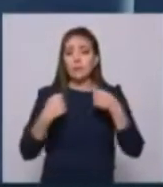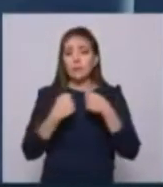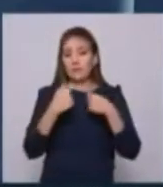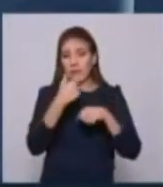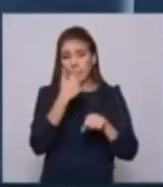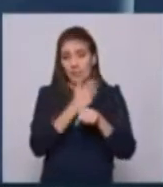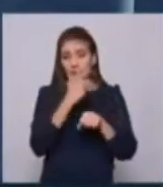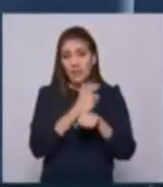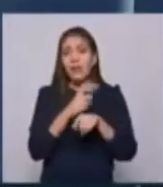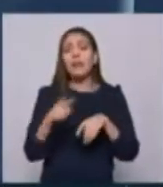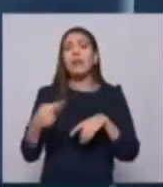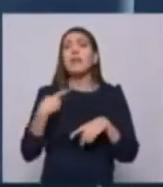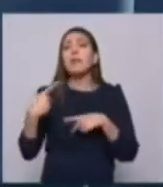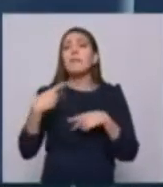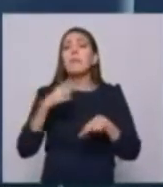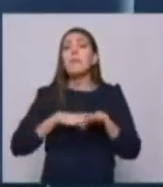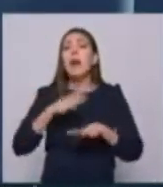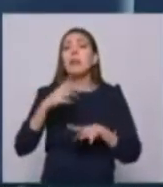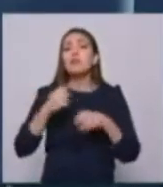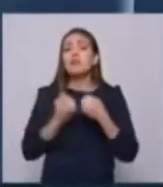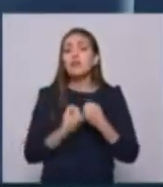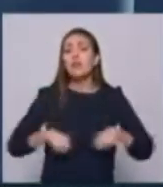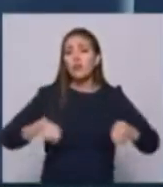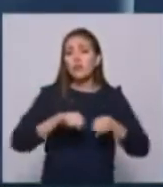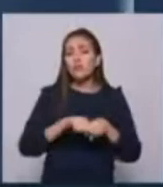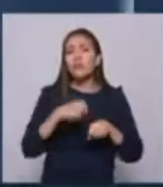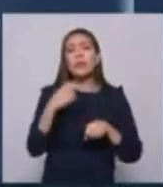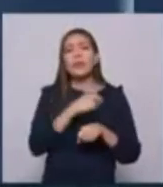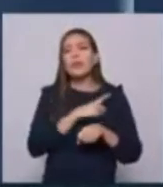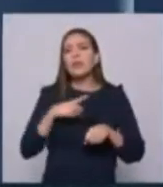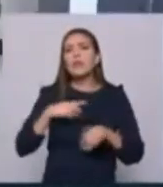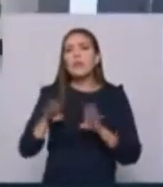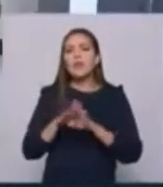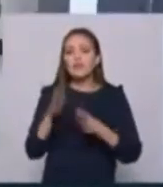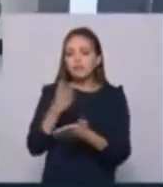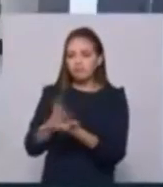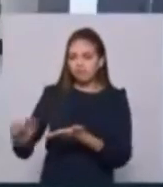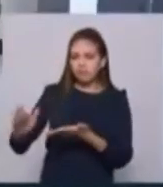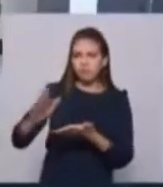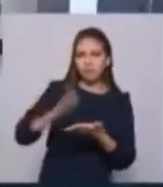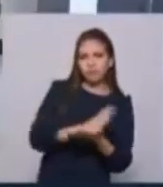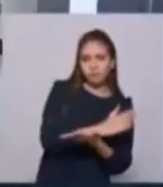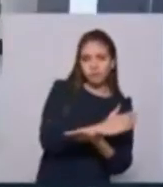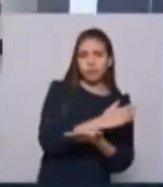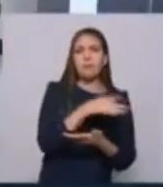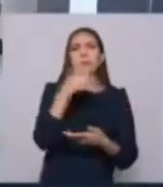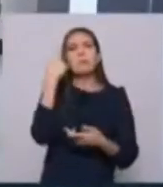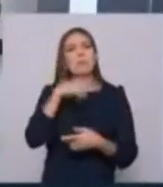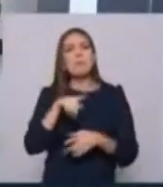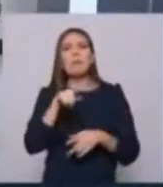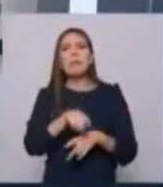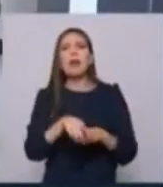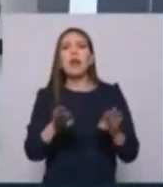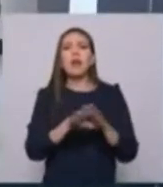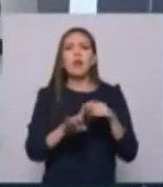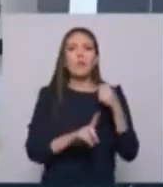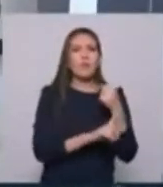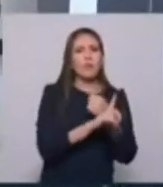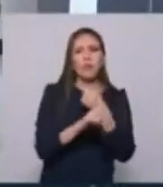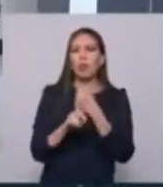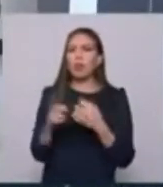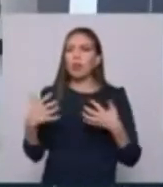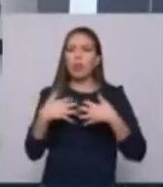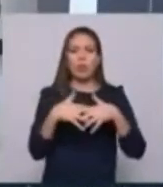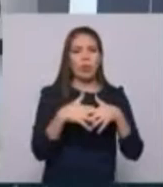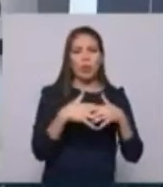les conviene. Entonces lo más sano es separemos y pongamos todo en cajas distintas. Eso creo que es lo más importante que hoy se tiene que